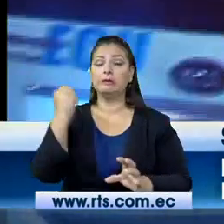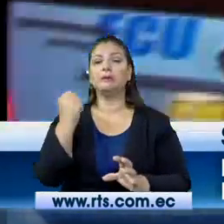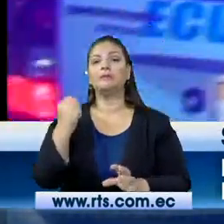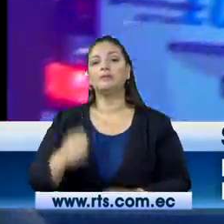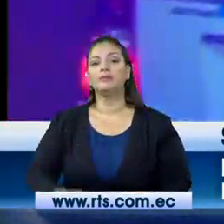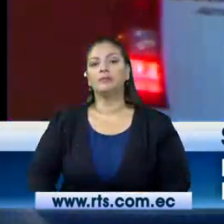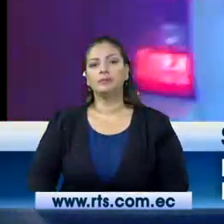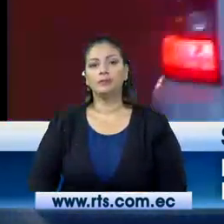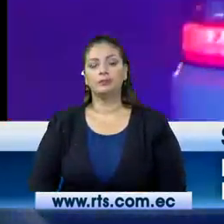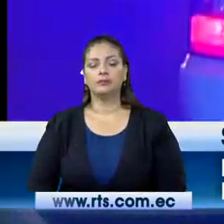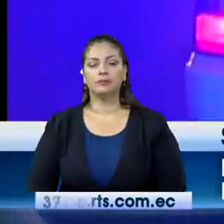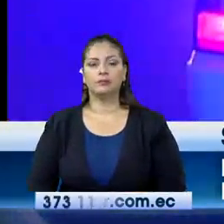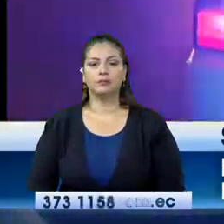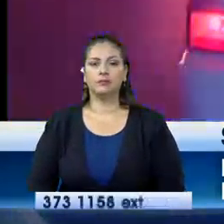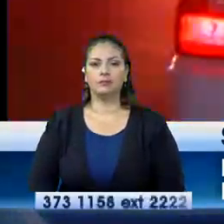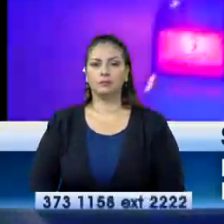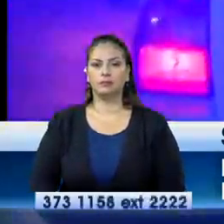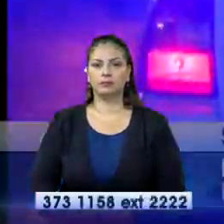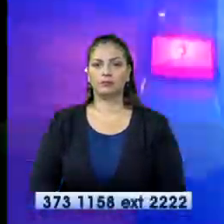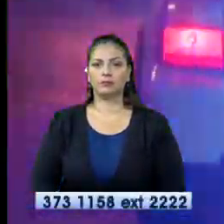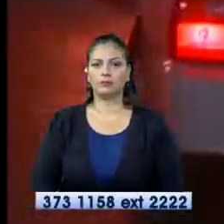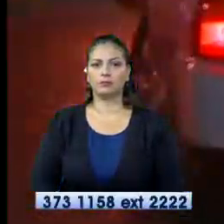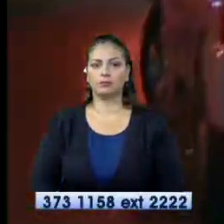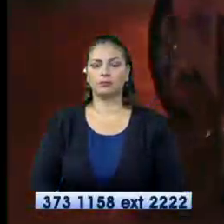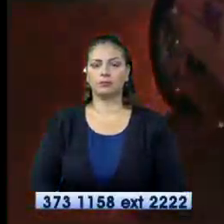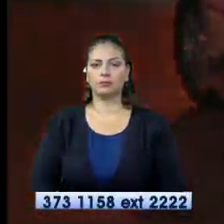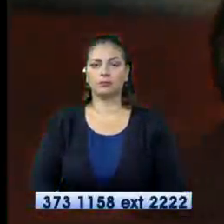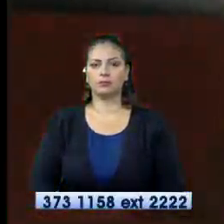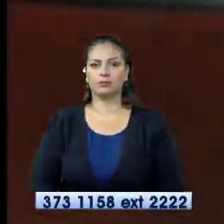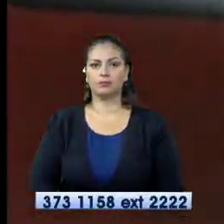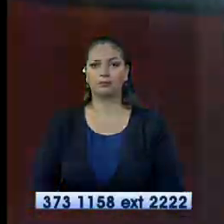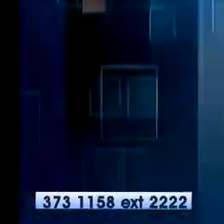Informó Jorge Salazar.